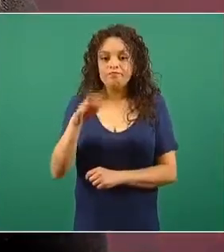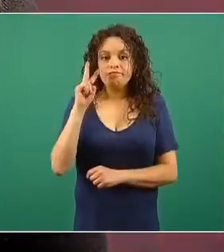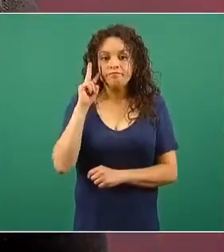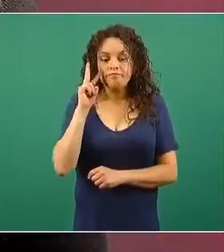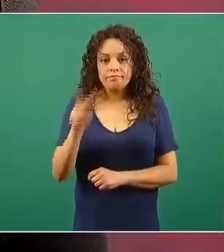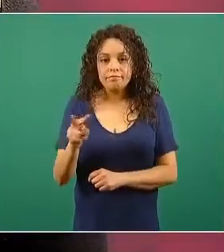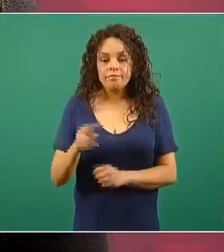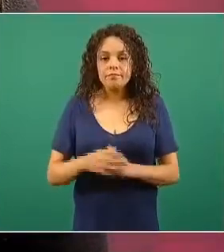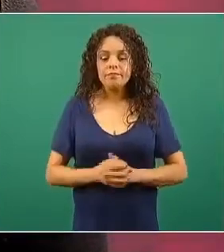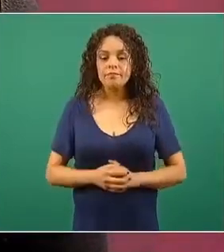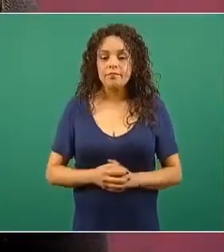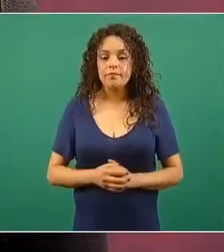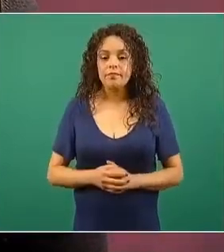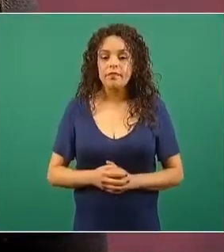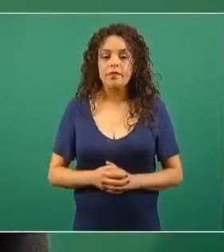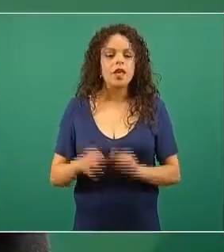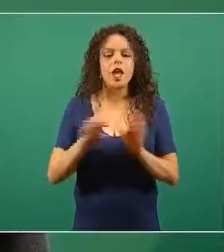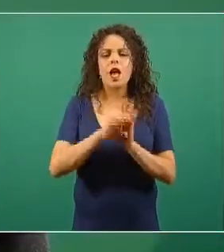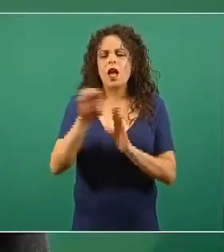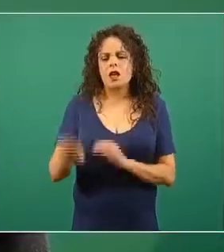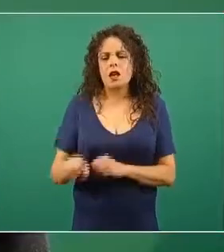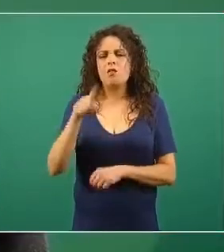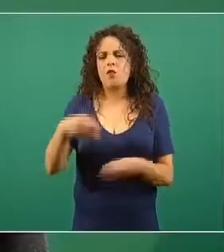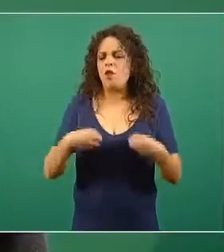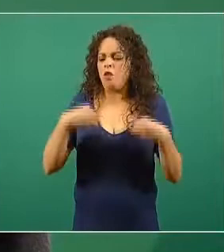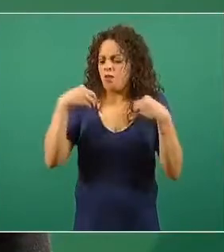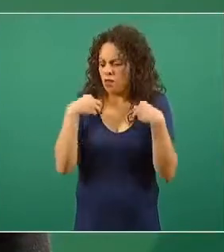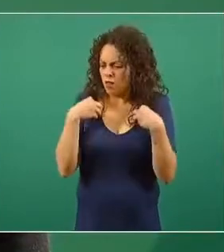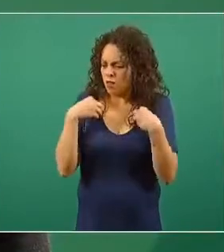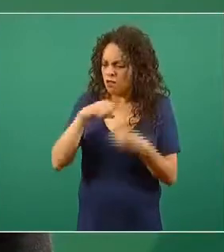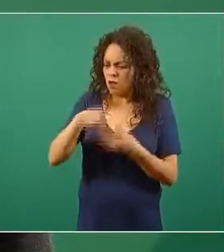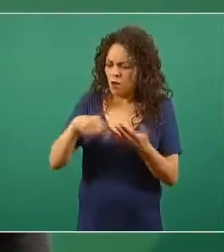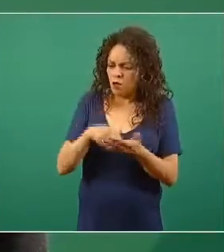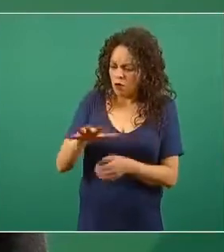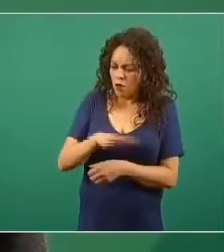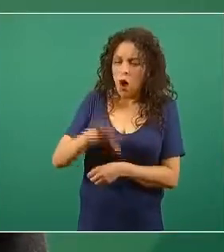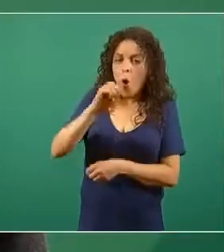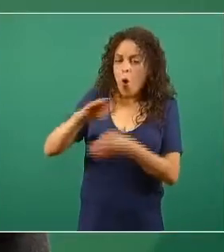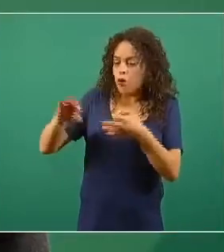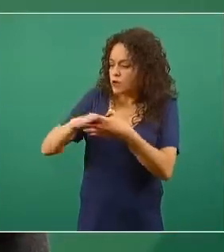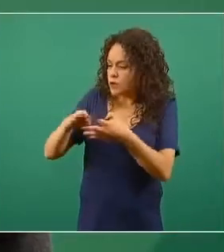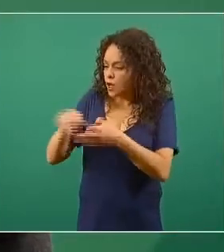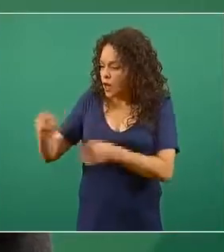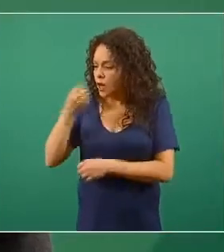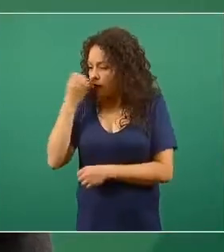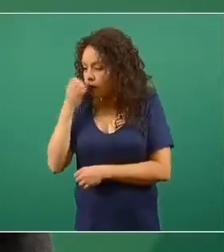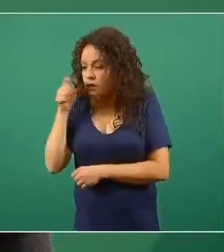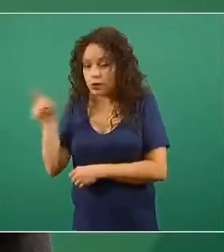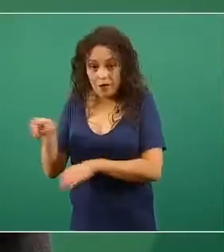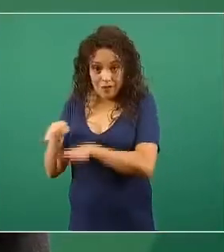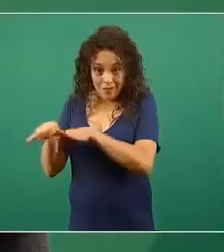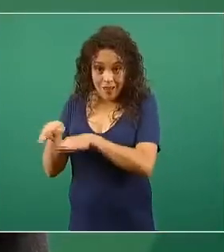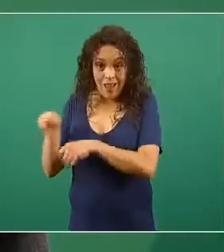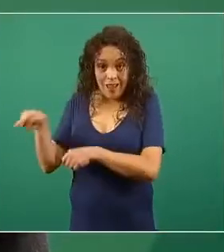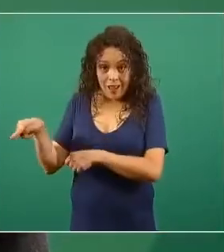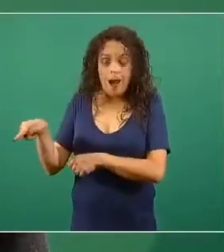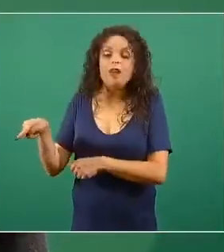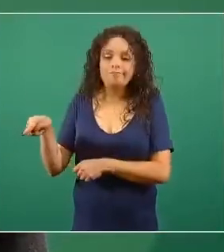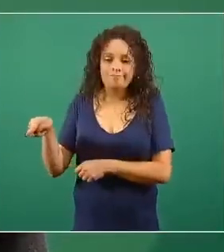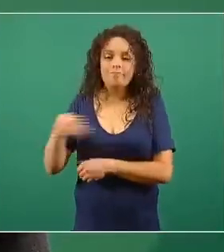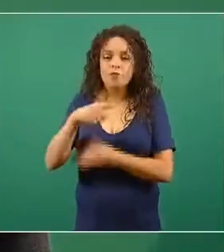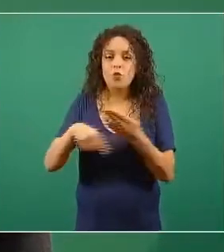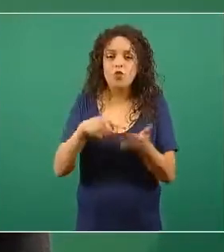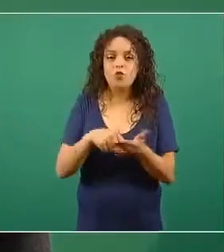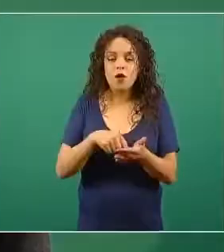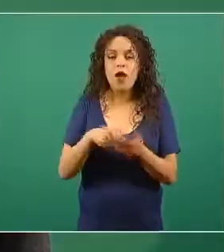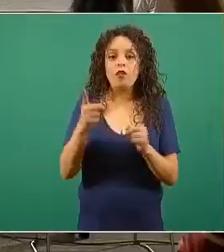momento residen al menos en la localidad o cerca de la escuela donde trabajan, entonces de seguro el punto de